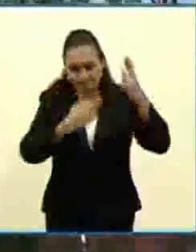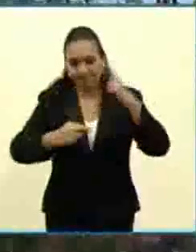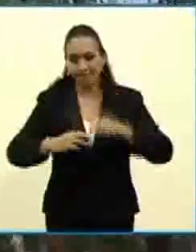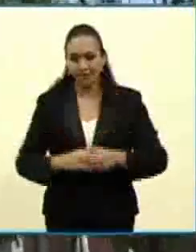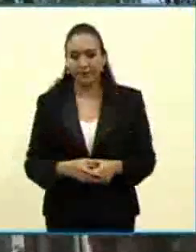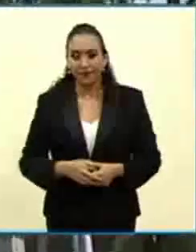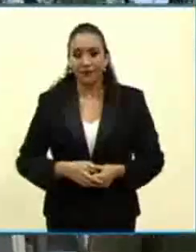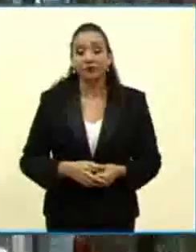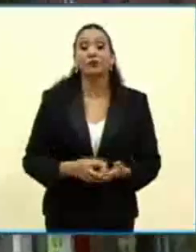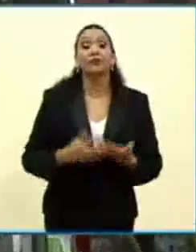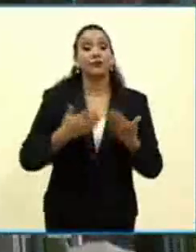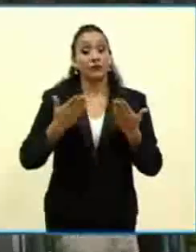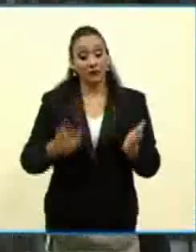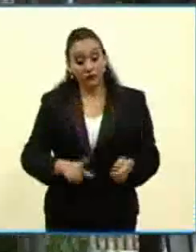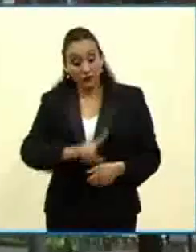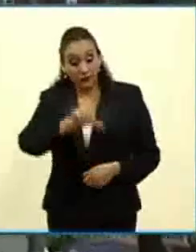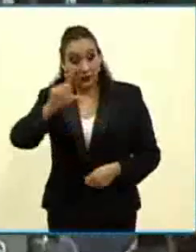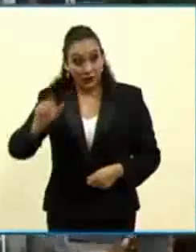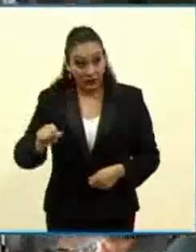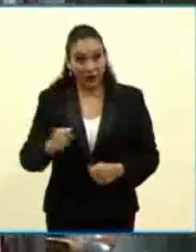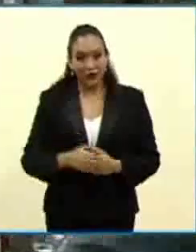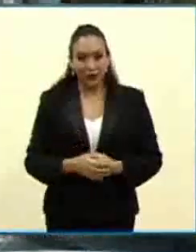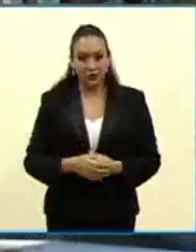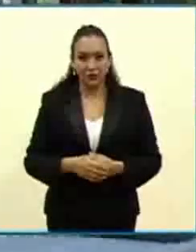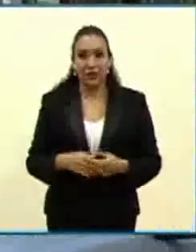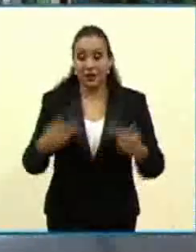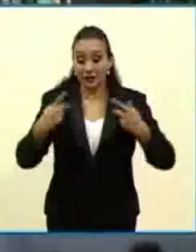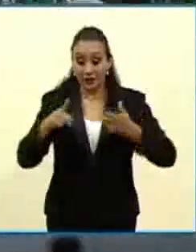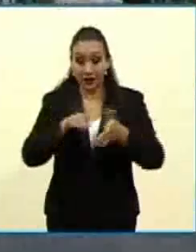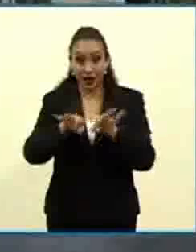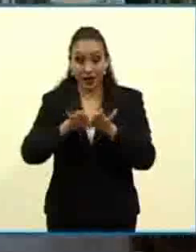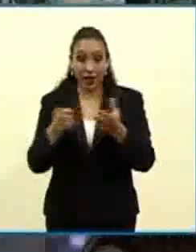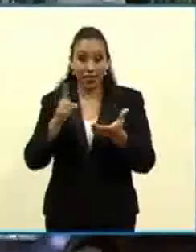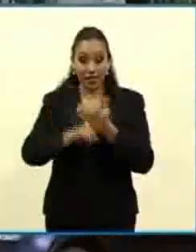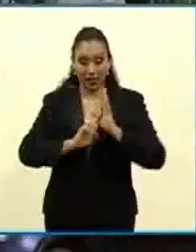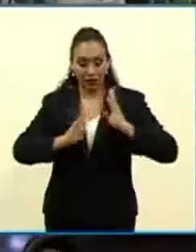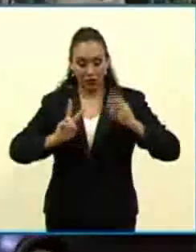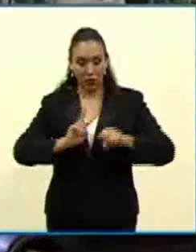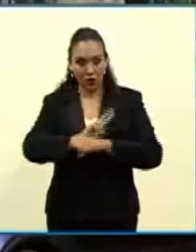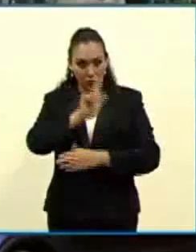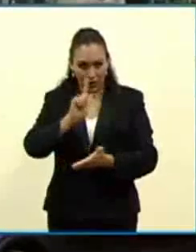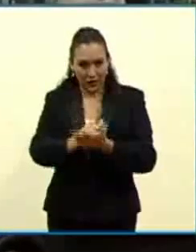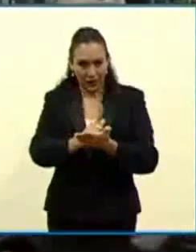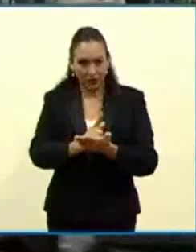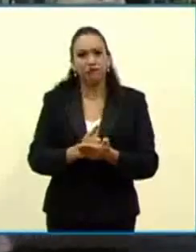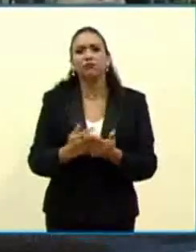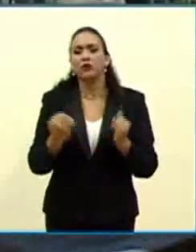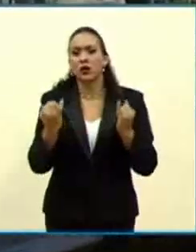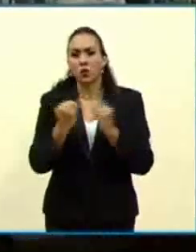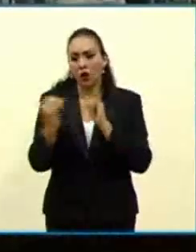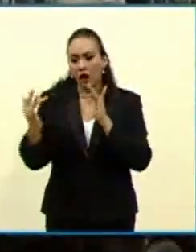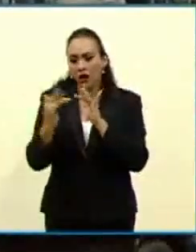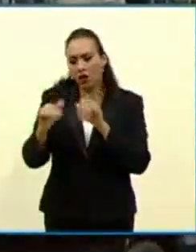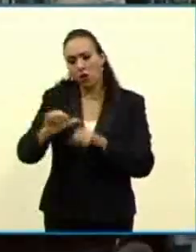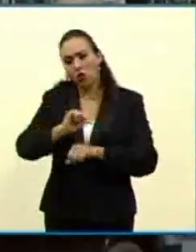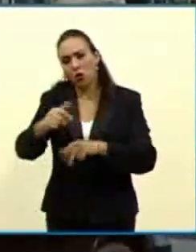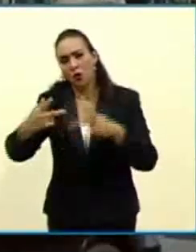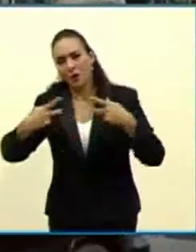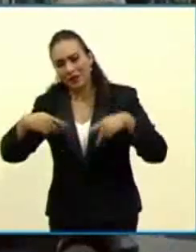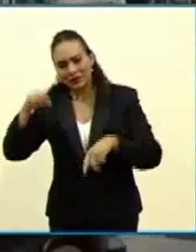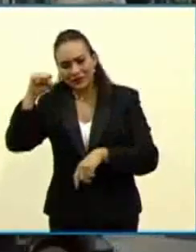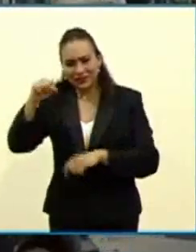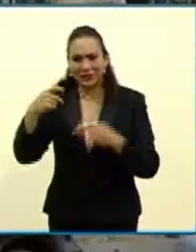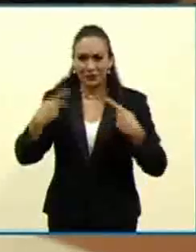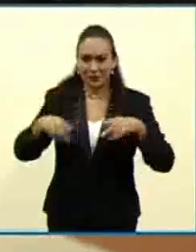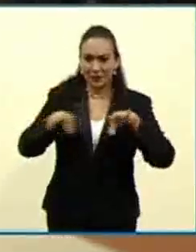Consejo. Paralelamente, los consejeros de la Judicatura establecieron contacto con dirigentes de los trabajadores con el